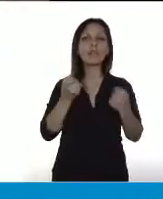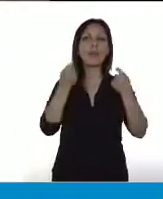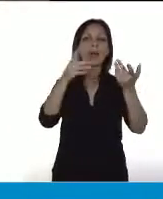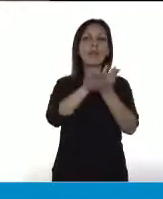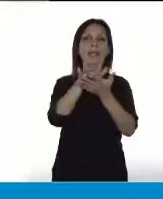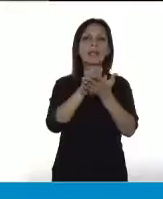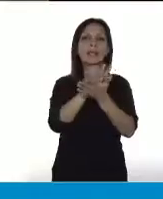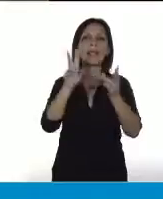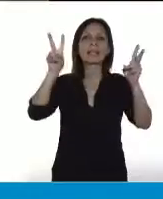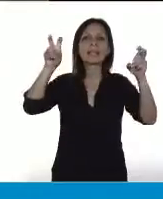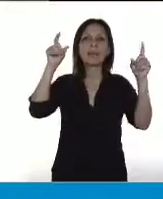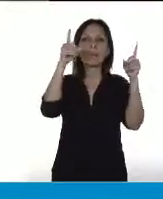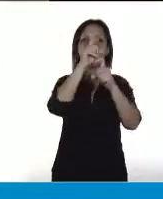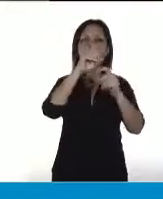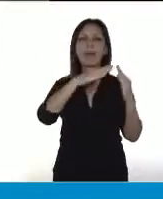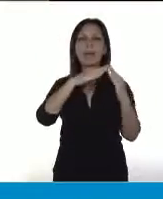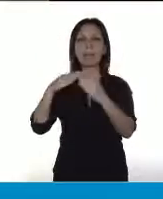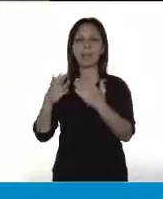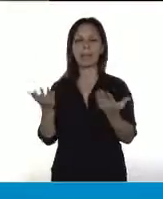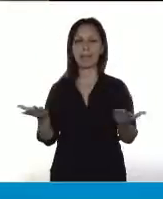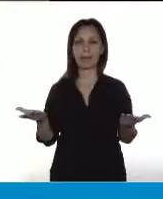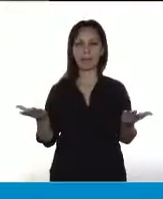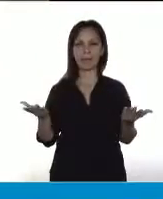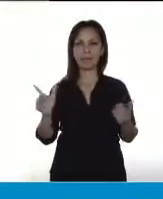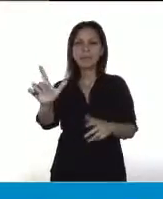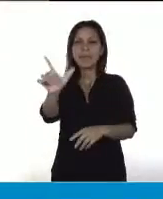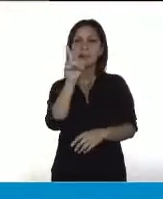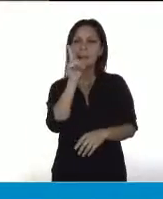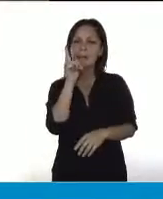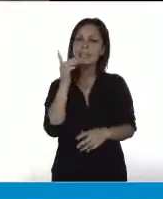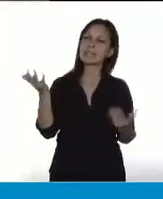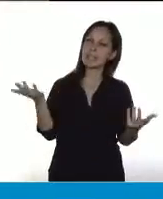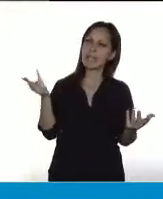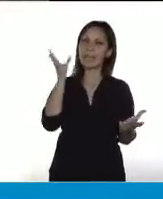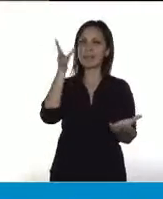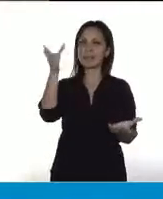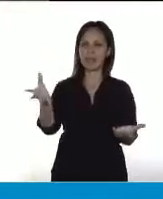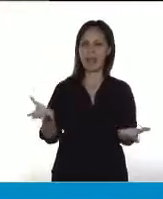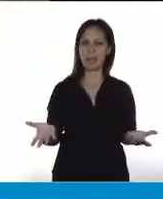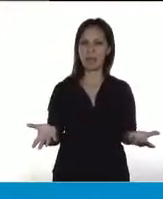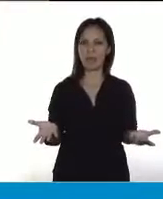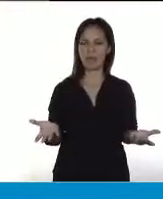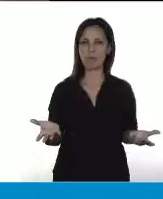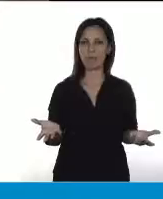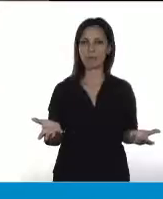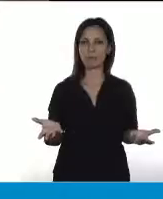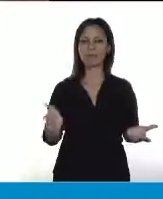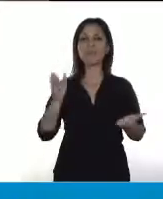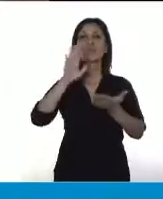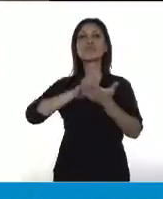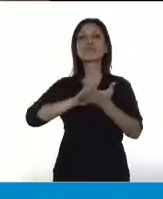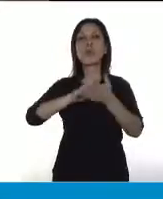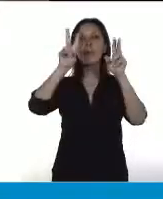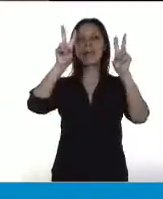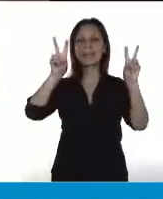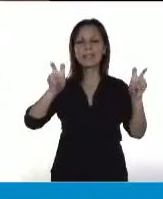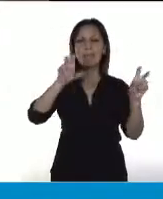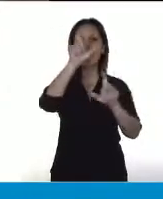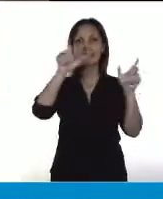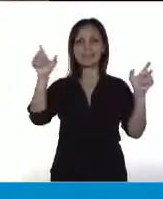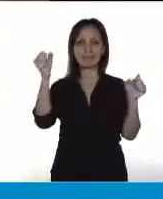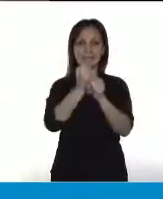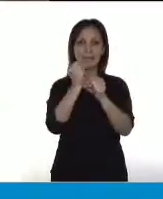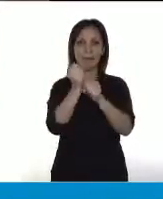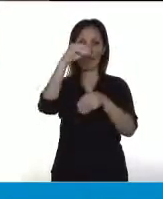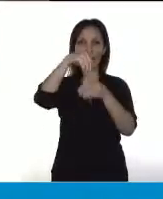de vivienda. Me parece que es un poco mucho. Con respecto a los trabajadores del Estado,